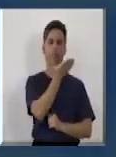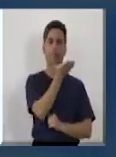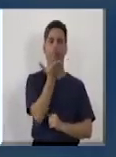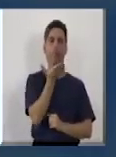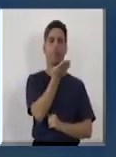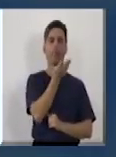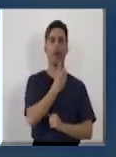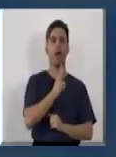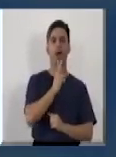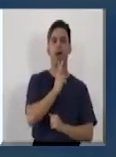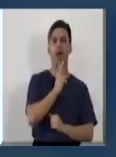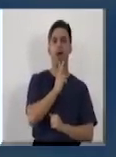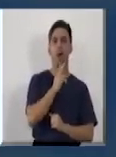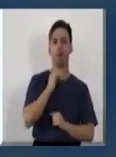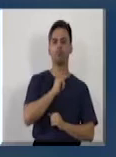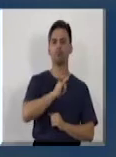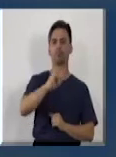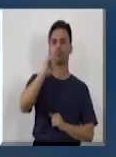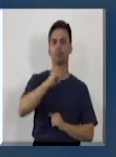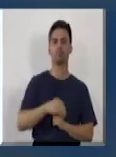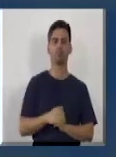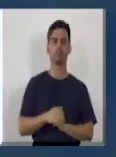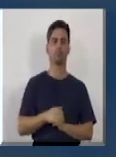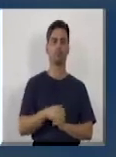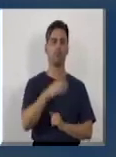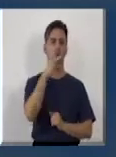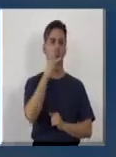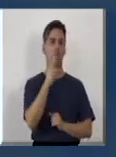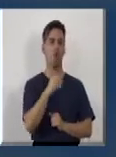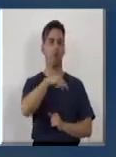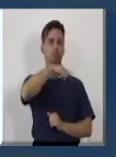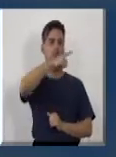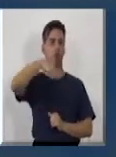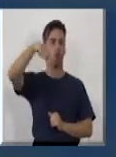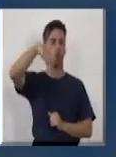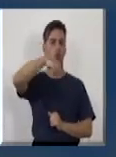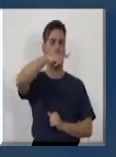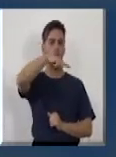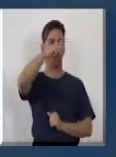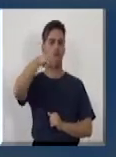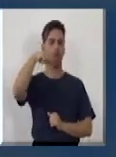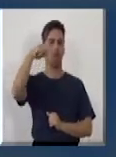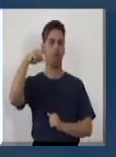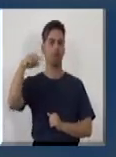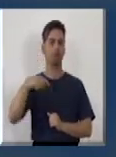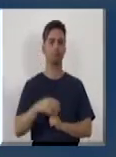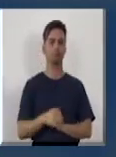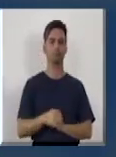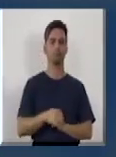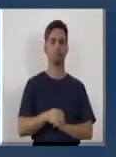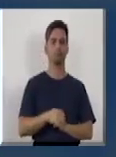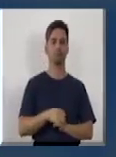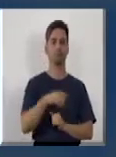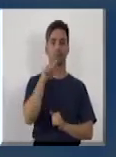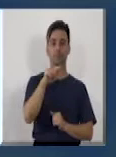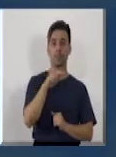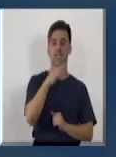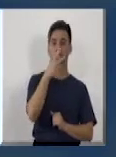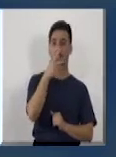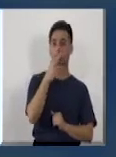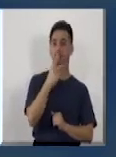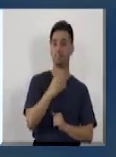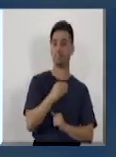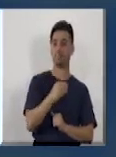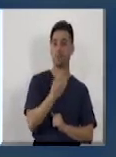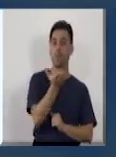onda, calcule los valores de longitud de onda en cada caso. En el encuentro calculamos la longitud de onda para